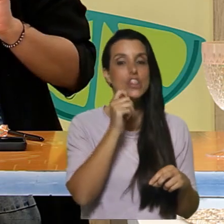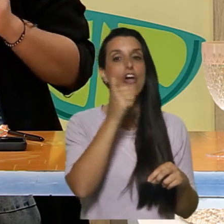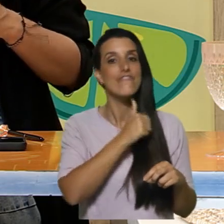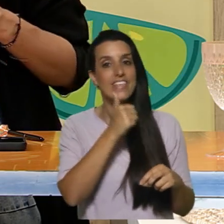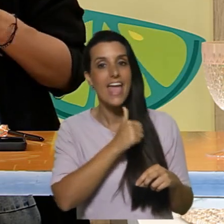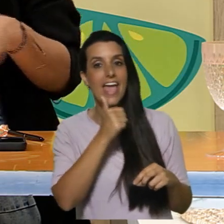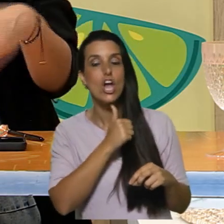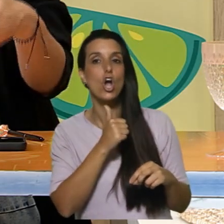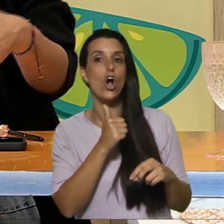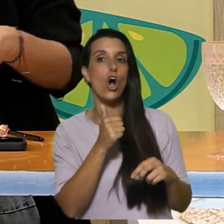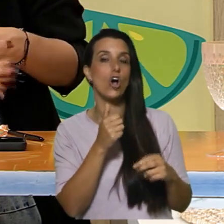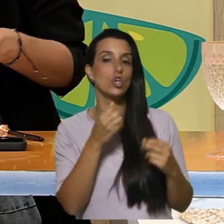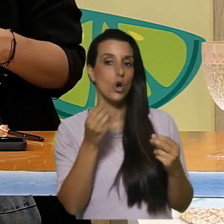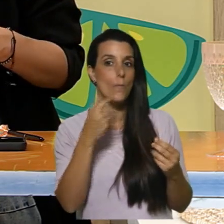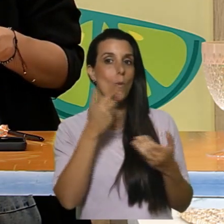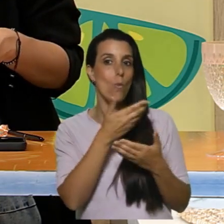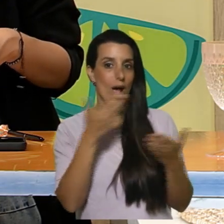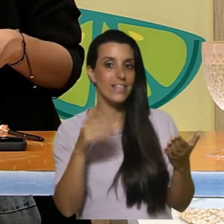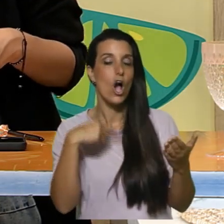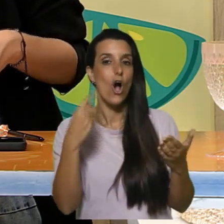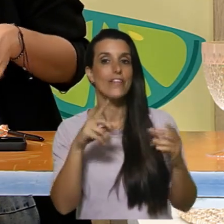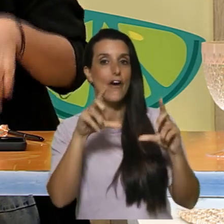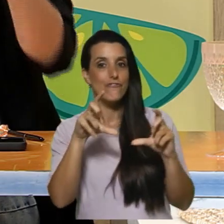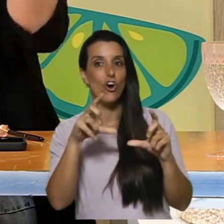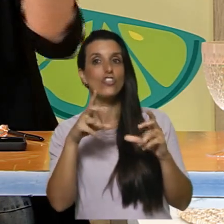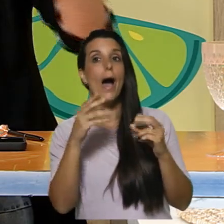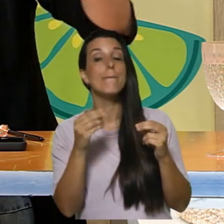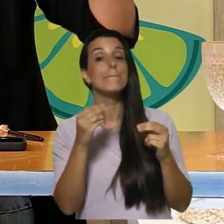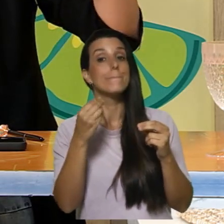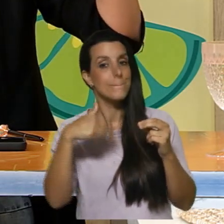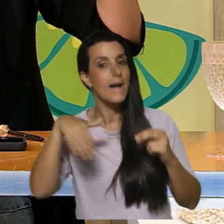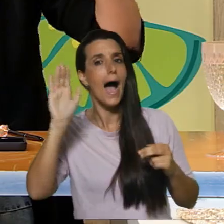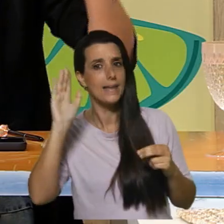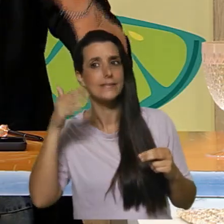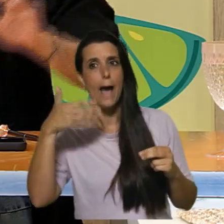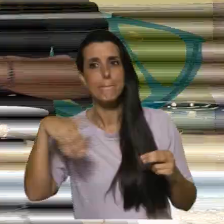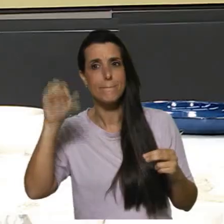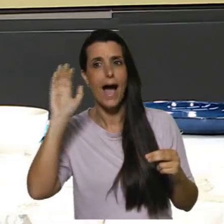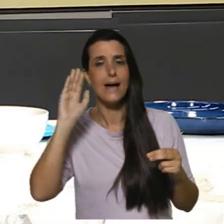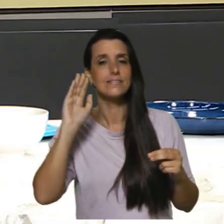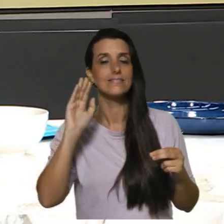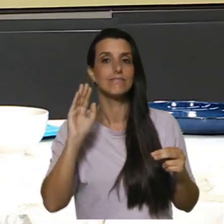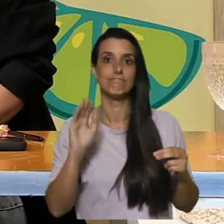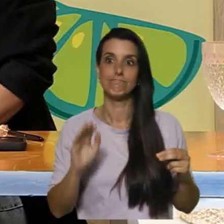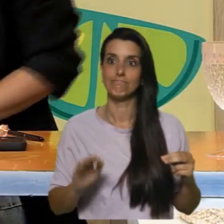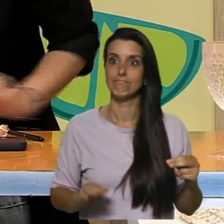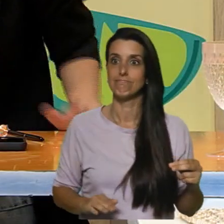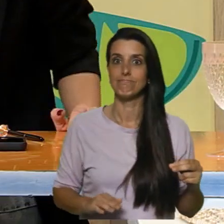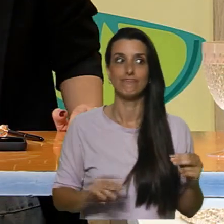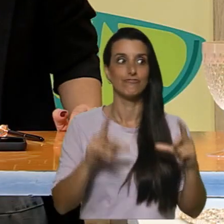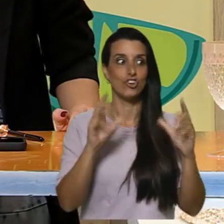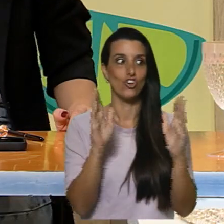vintage, como unos que nos muestra en otra imagen. Hay muchos más. Ah, así que imagine, bueno. Solo un fragmento nos